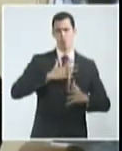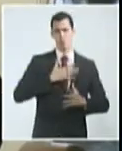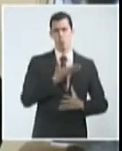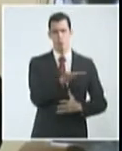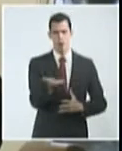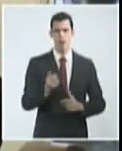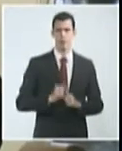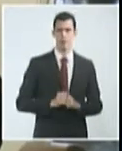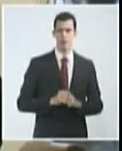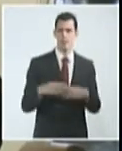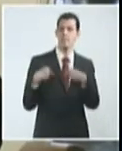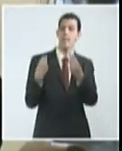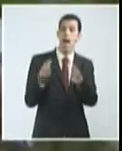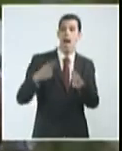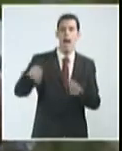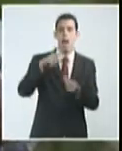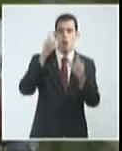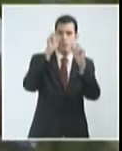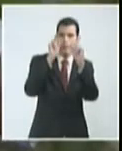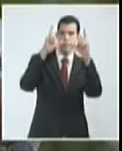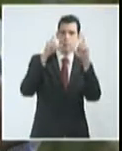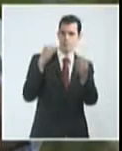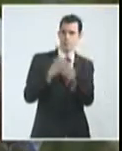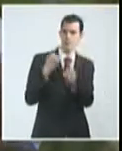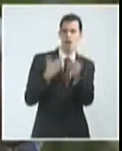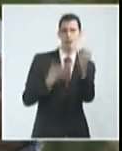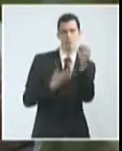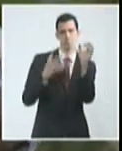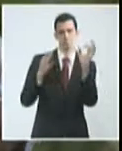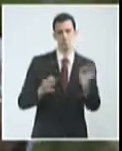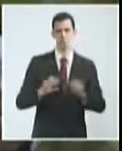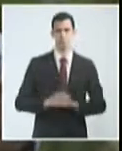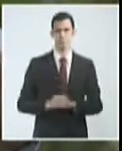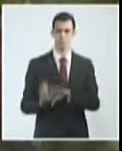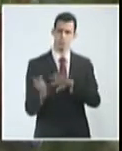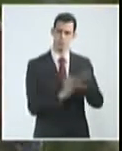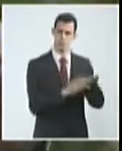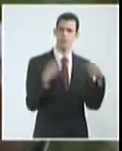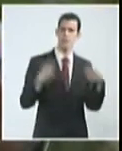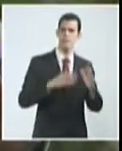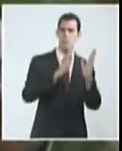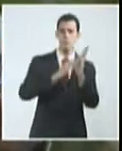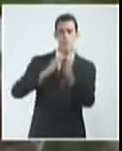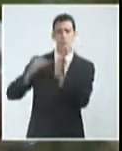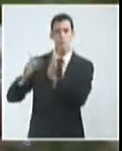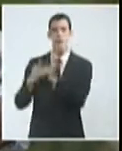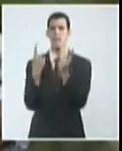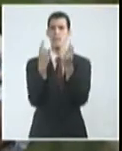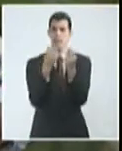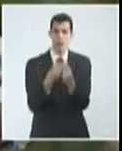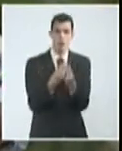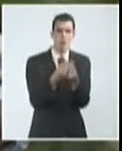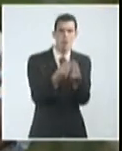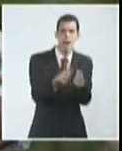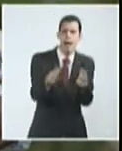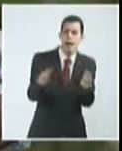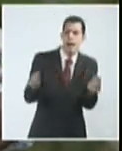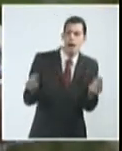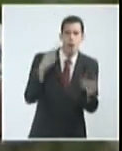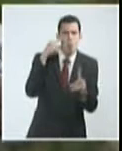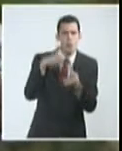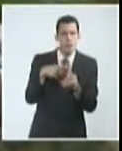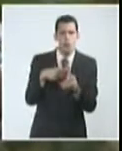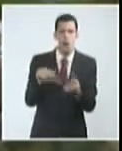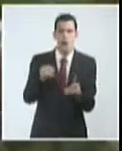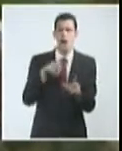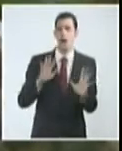los presupuestos municipales para que en los municipios, en el presupuesto, estén contenidos recursos que faciliten ya